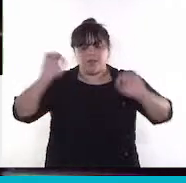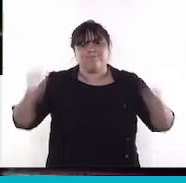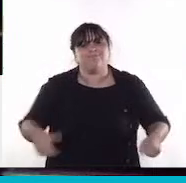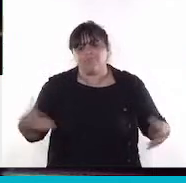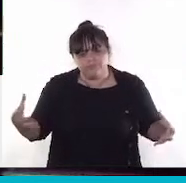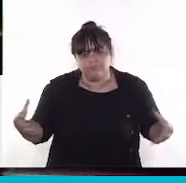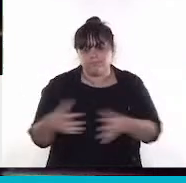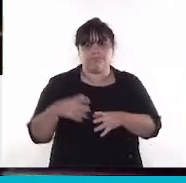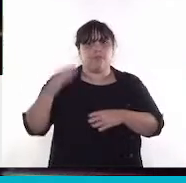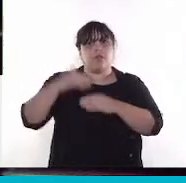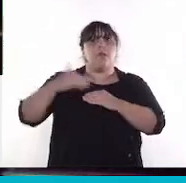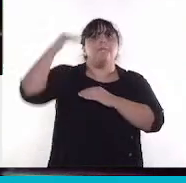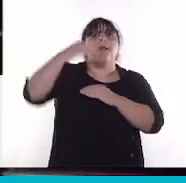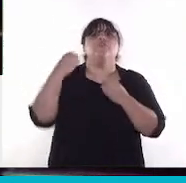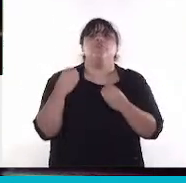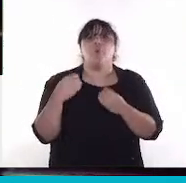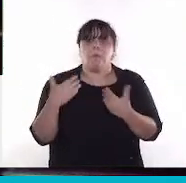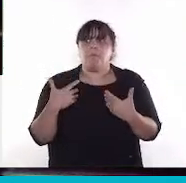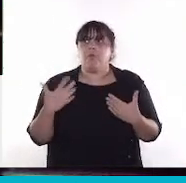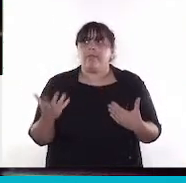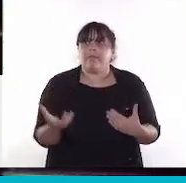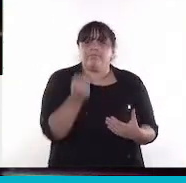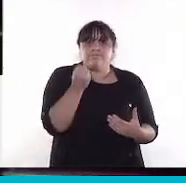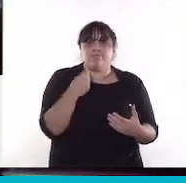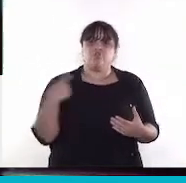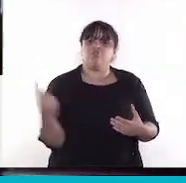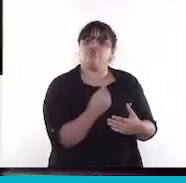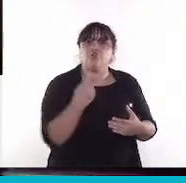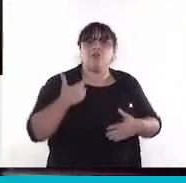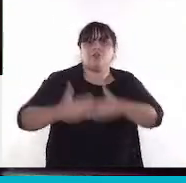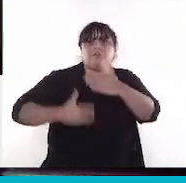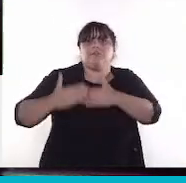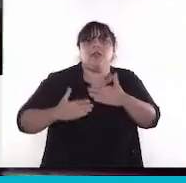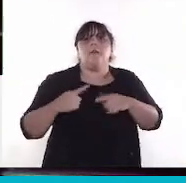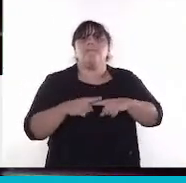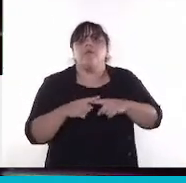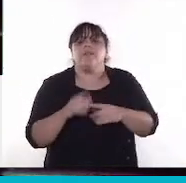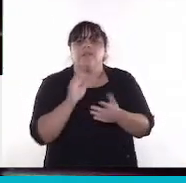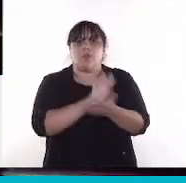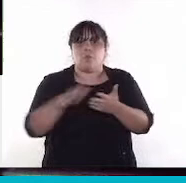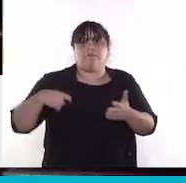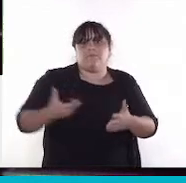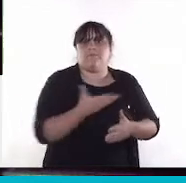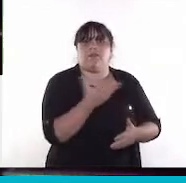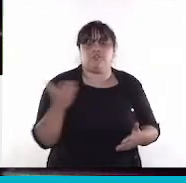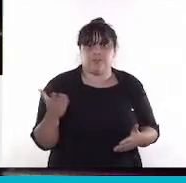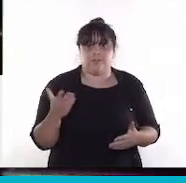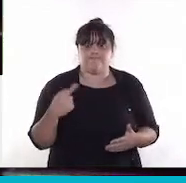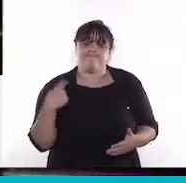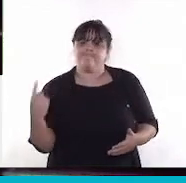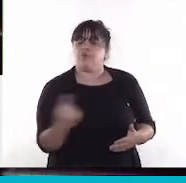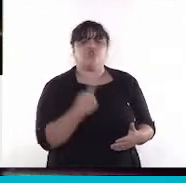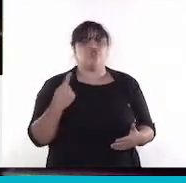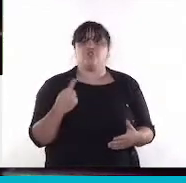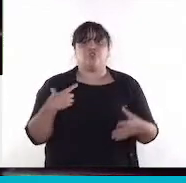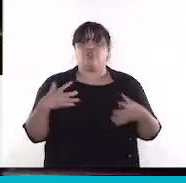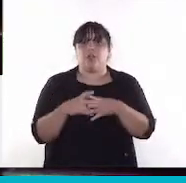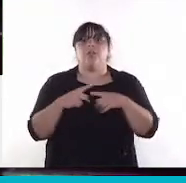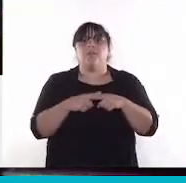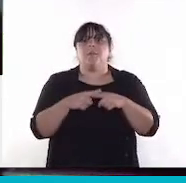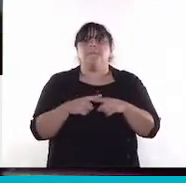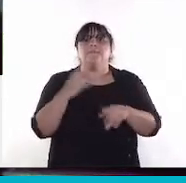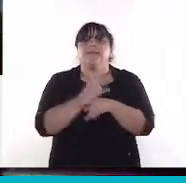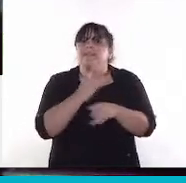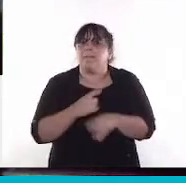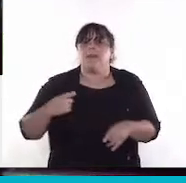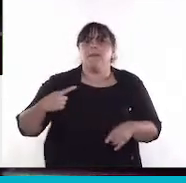salidas que nos puedan encontrar construyendo política de Estado. Porque nosotros somos dirigentes que reivindicamos la